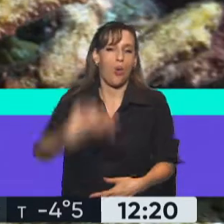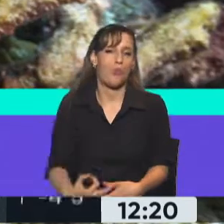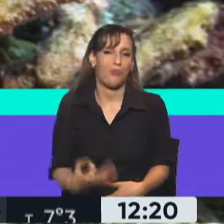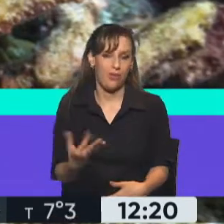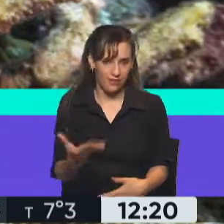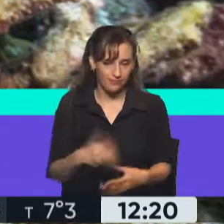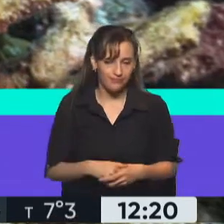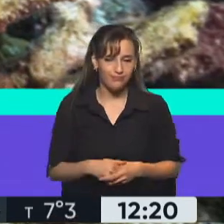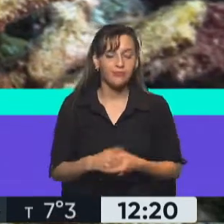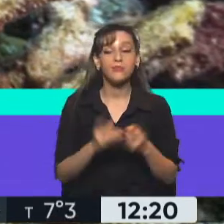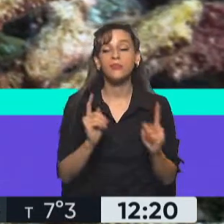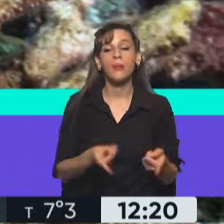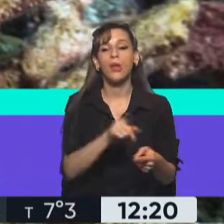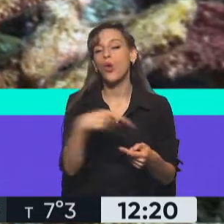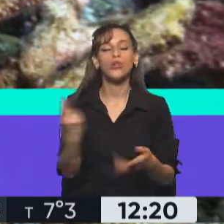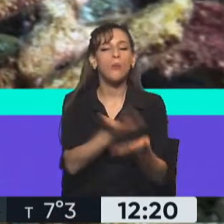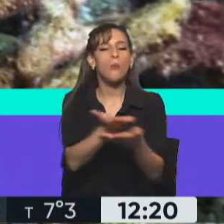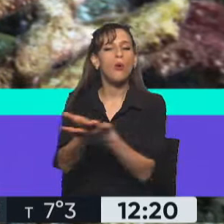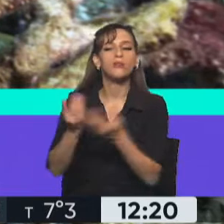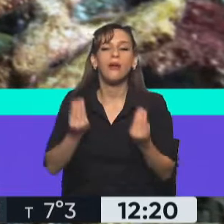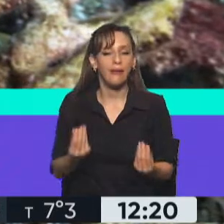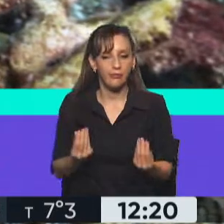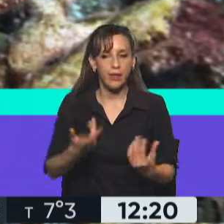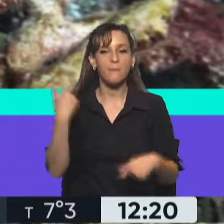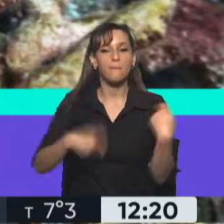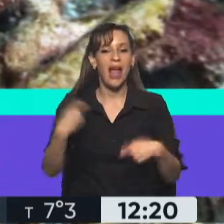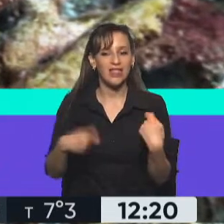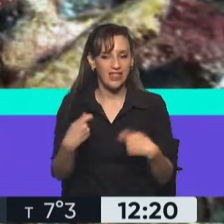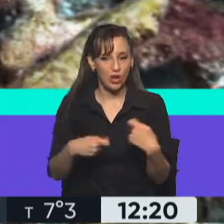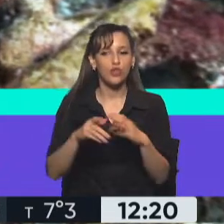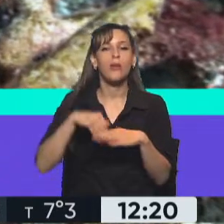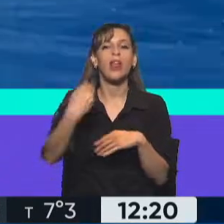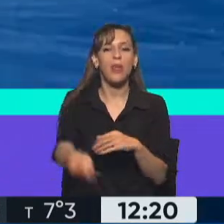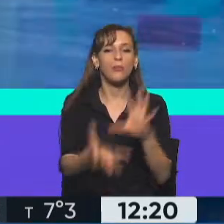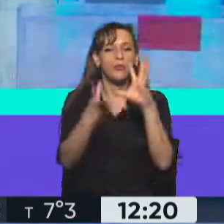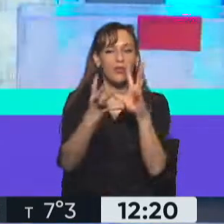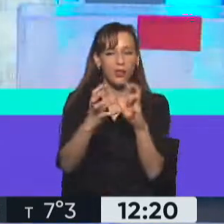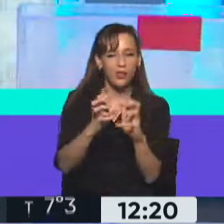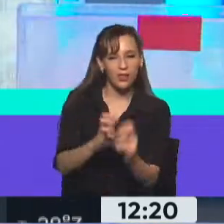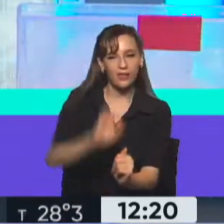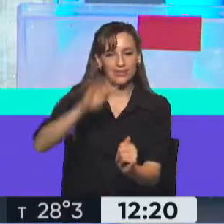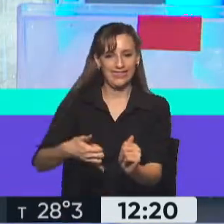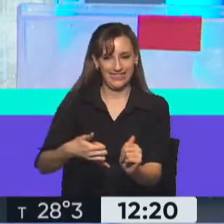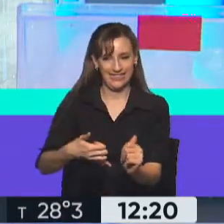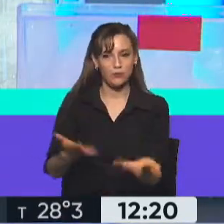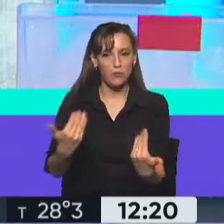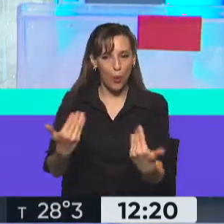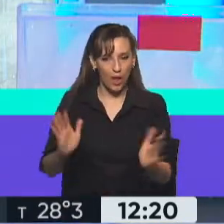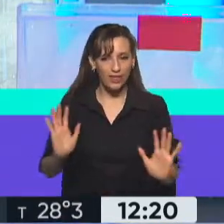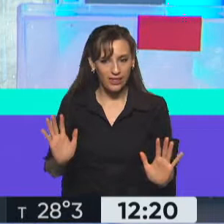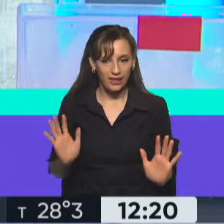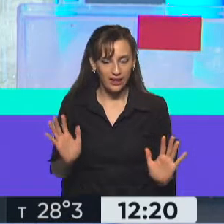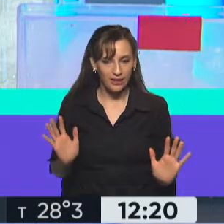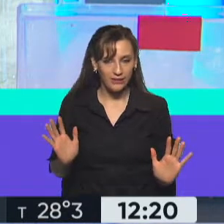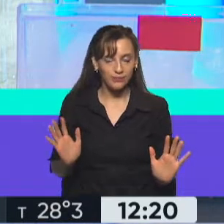línea de propuestas es mejorar los plásticos biodegradables la producción de plásticos que se puedan degradar como de como decíamos